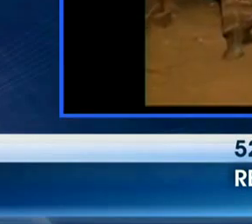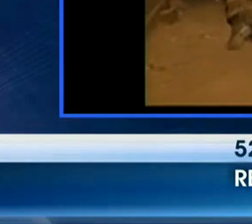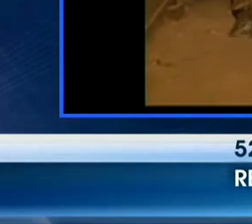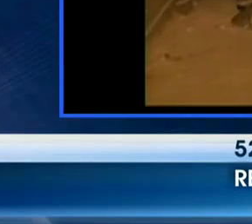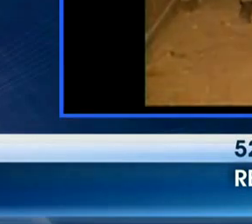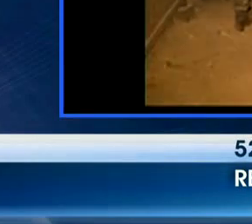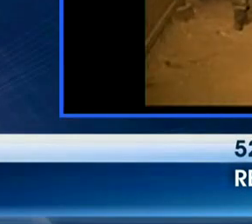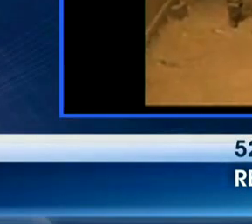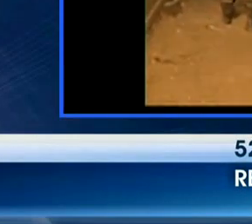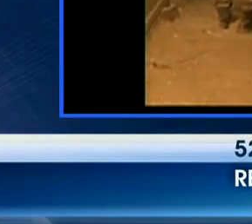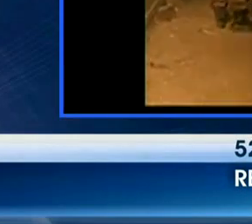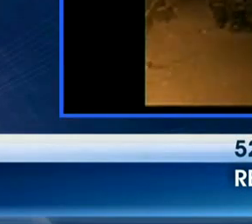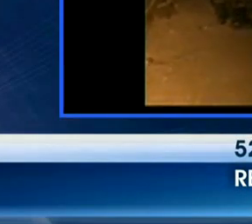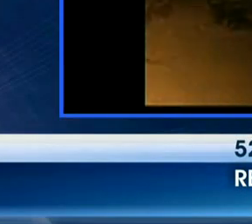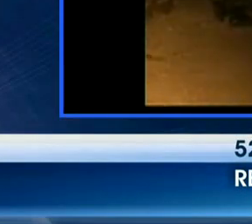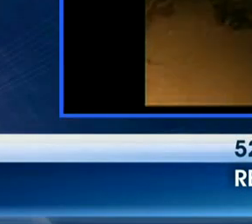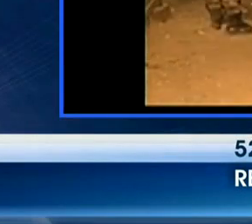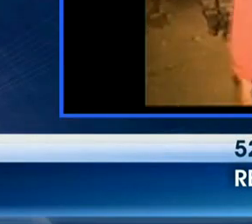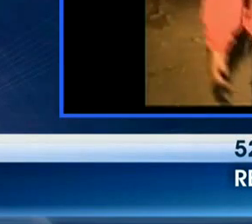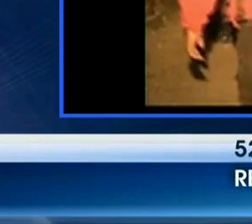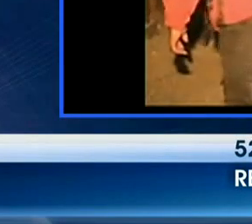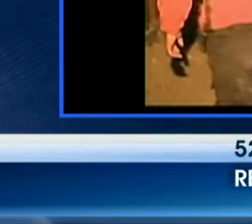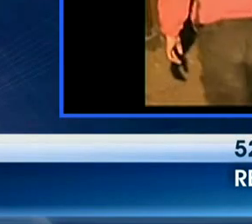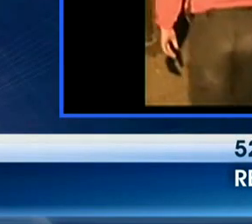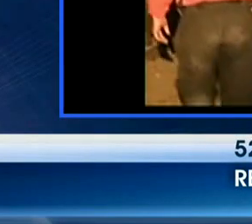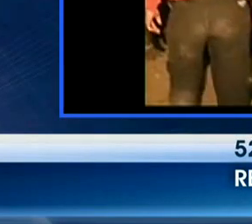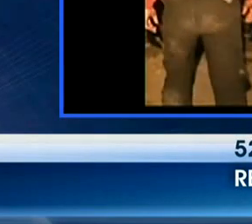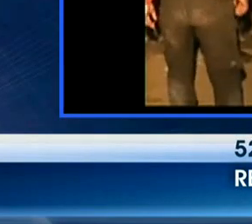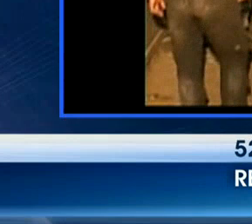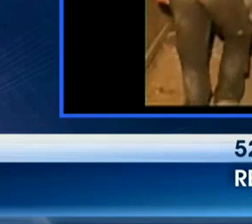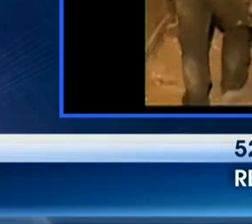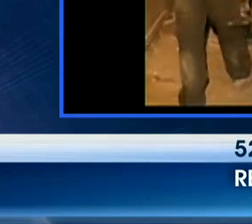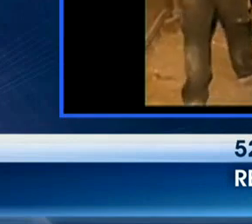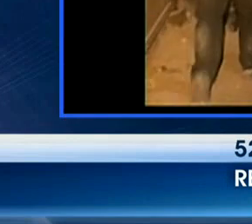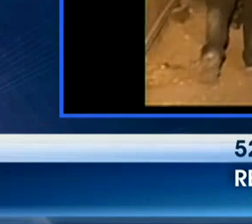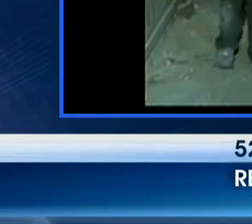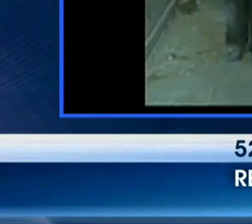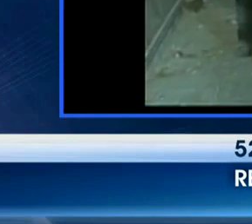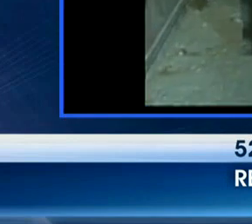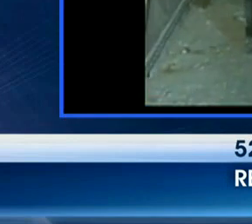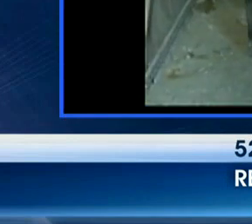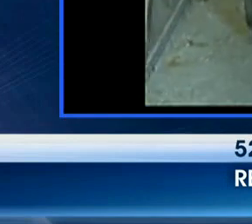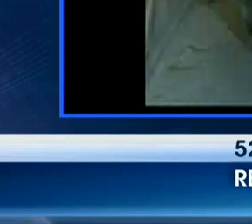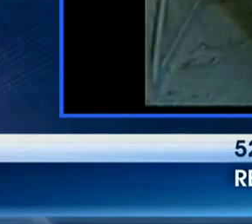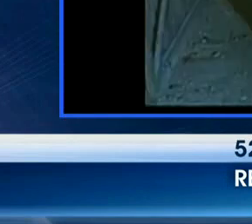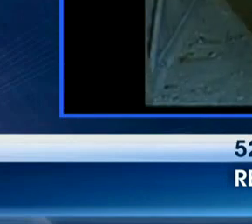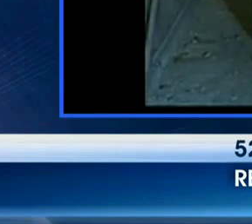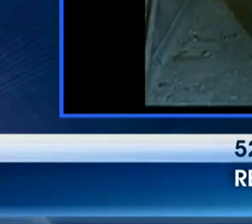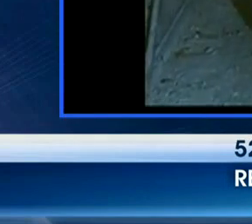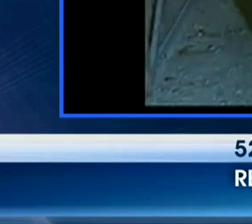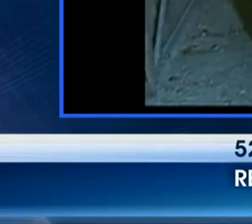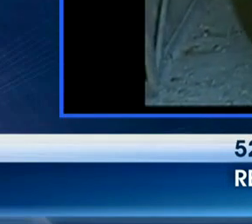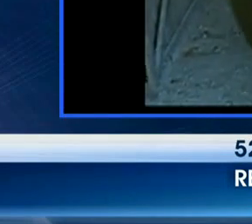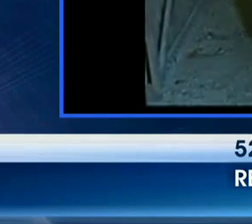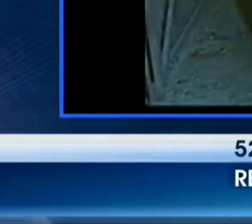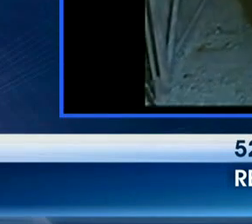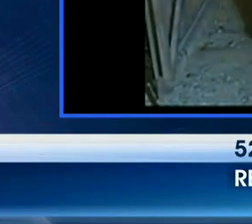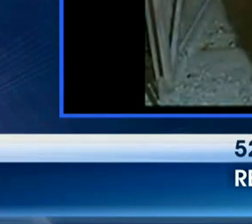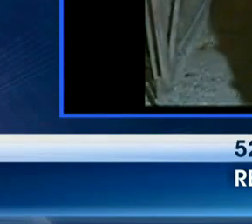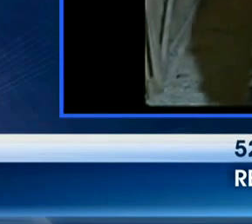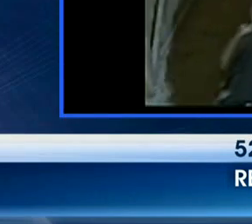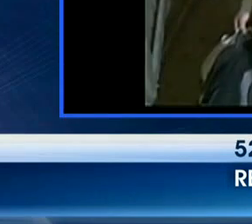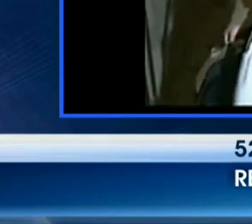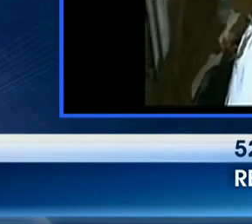Ahí están imágenes de esta madrugada. Nuevamente tembló el país, parte del país, a las